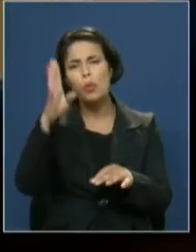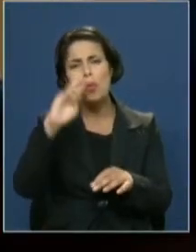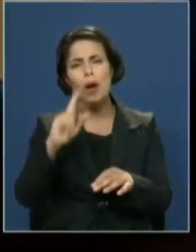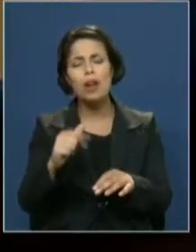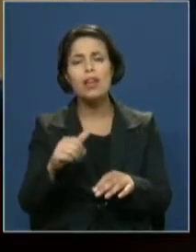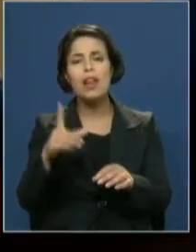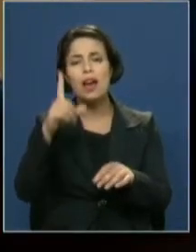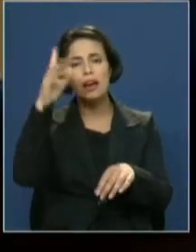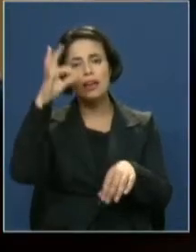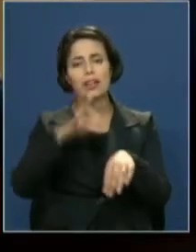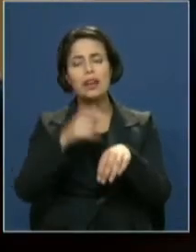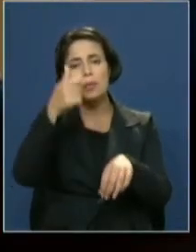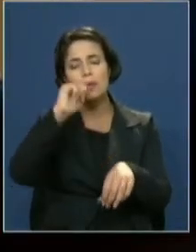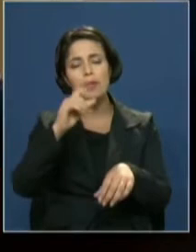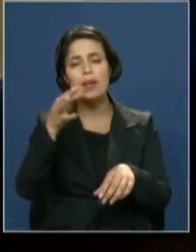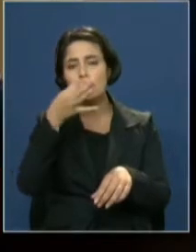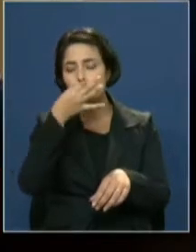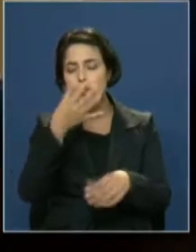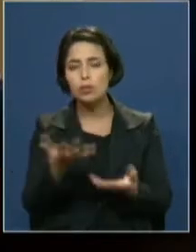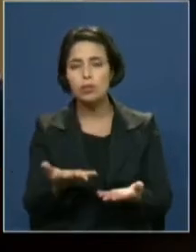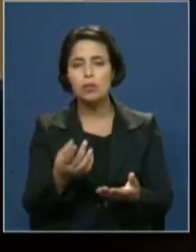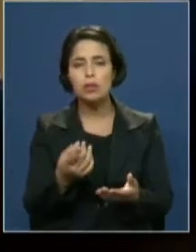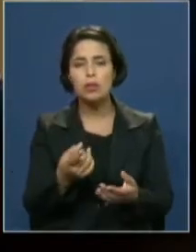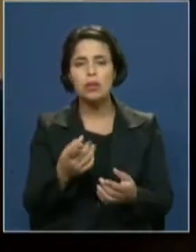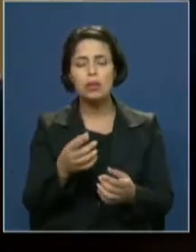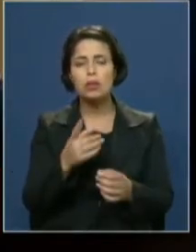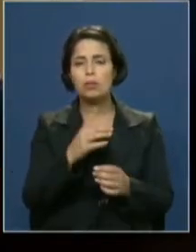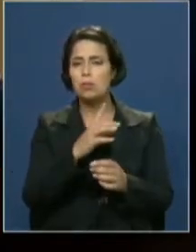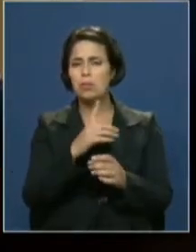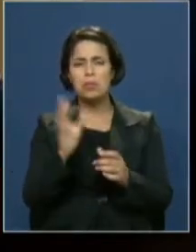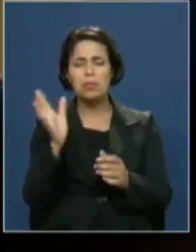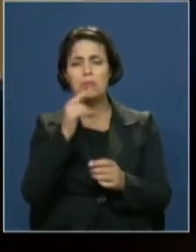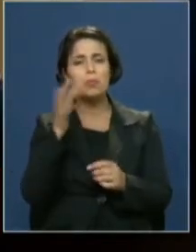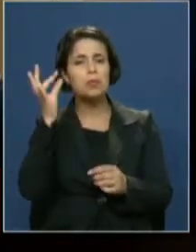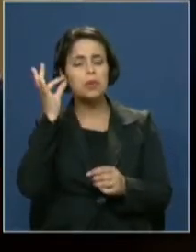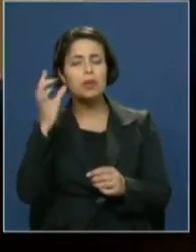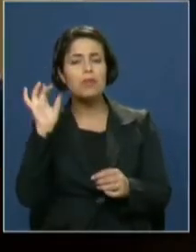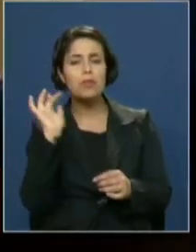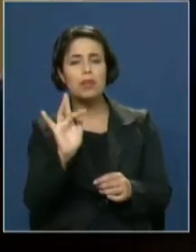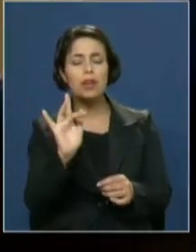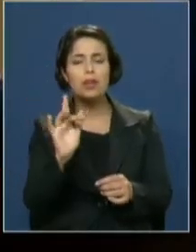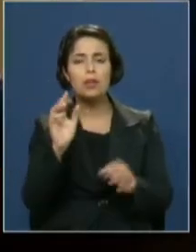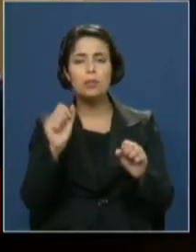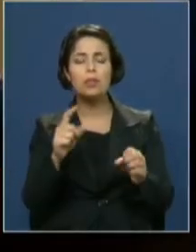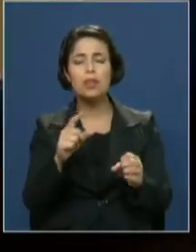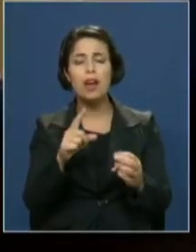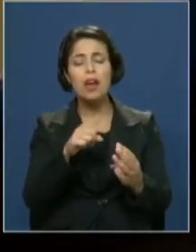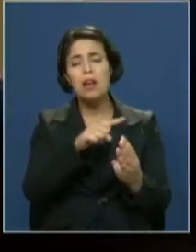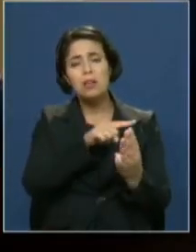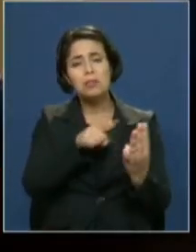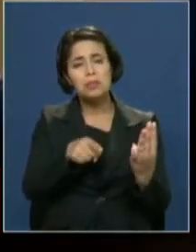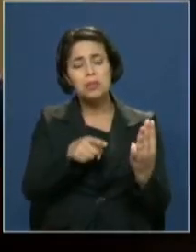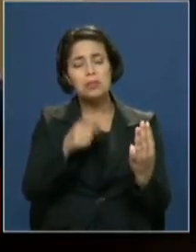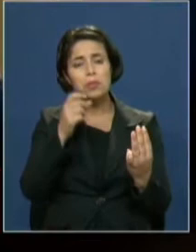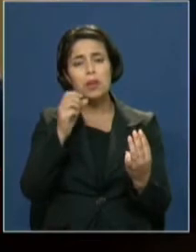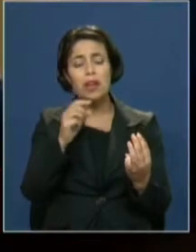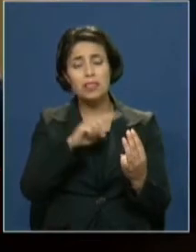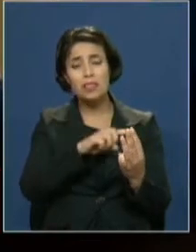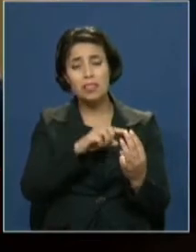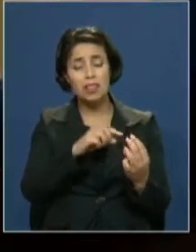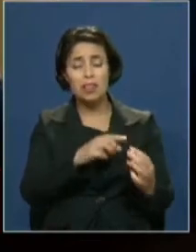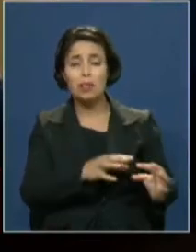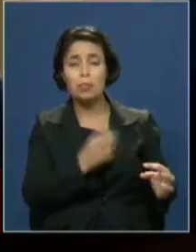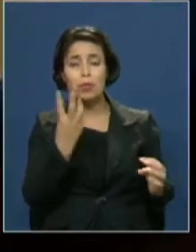ciudad de Osorno. Es decir, ninguna mujer violada podrá optar por la tercera causal en nuestro territorio